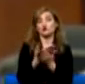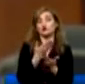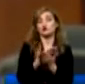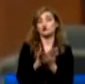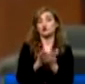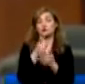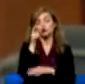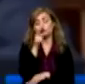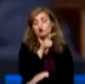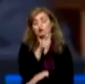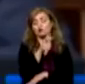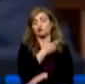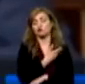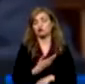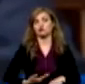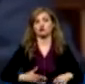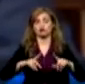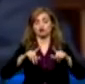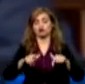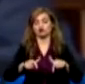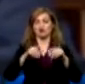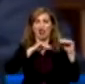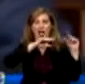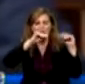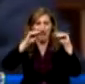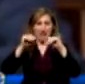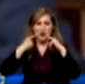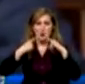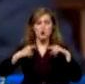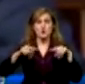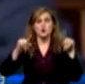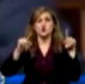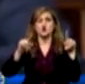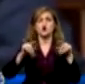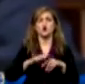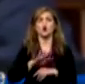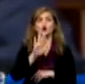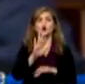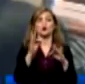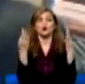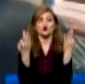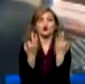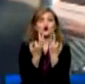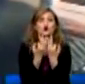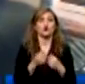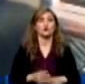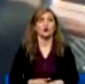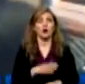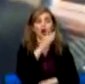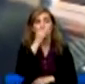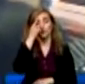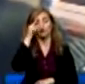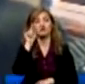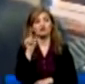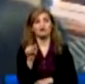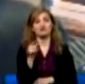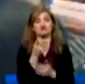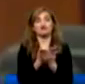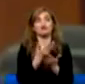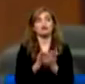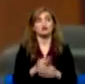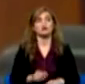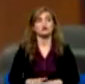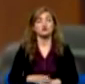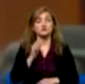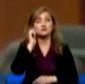que se fiscalice al primer mandatario tras este escándalo que supuestamente vincula a sus familiares. Desde el correísmo también hubo otra propuesta.